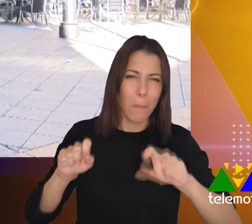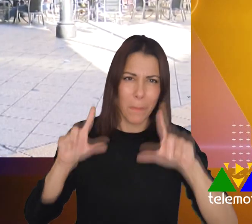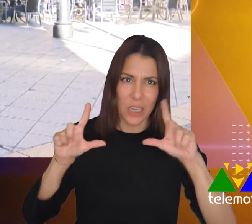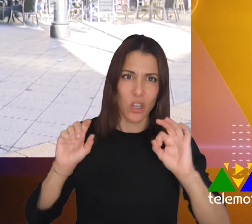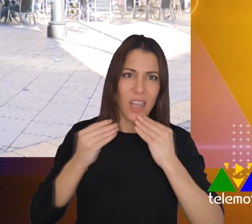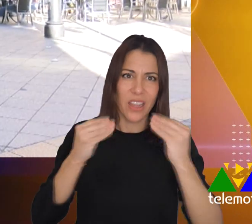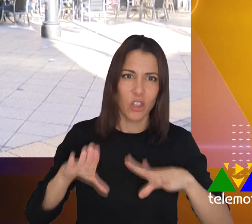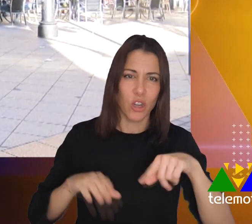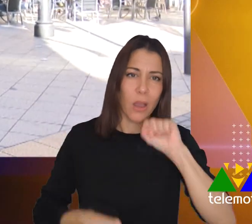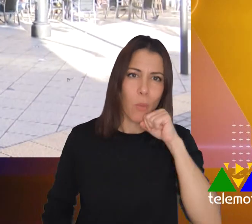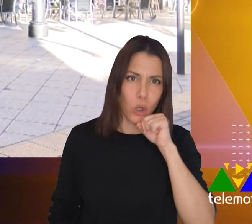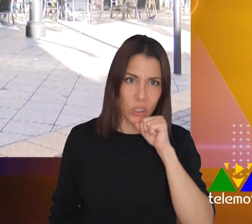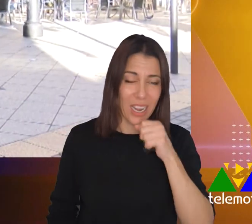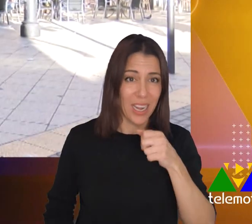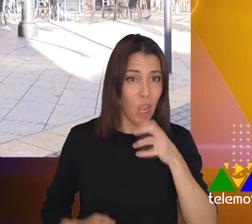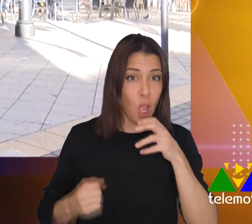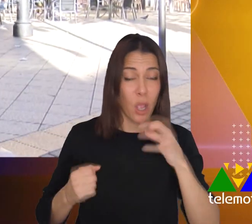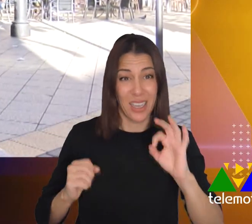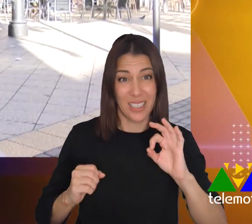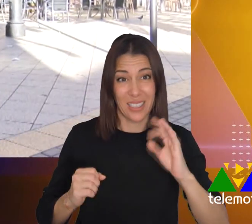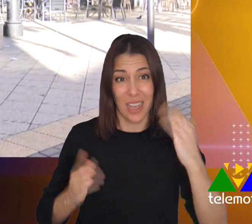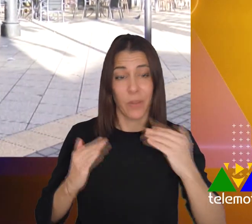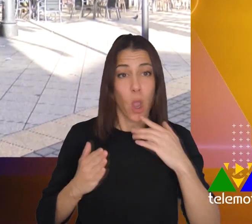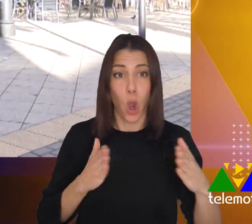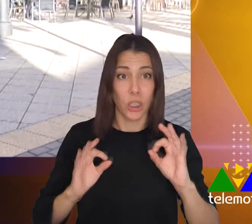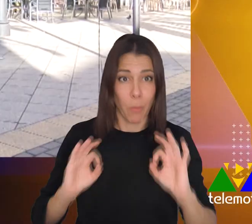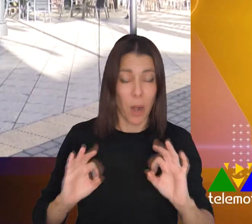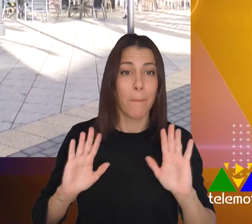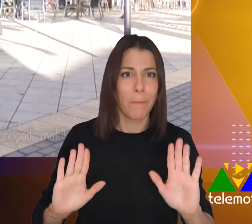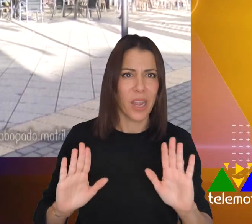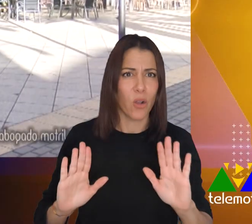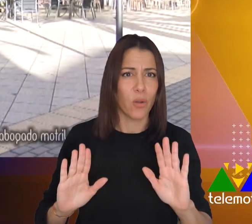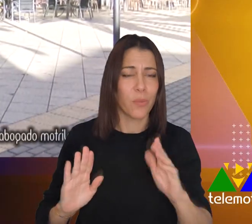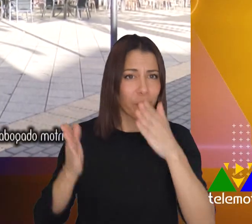de la historia de Motril contemporánea, ¿no? Fue